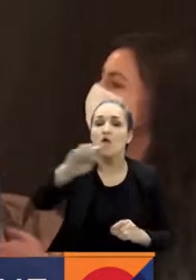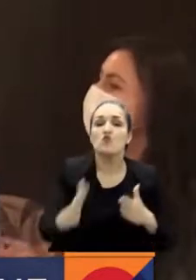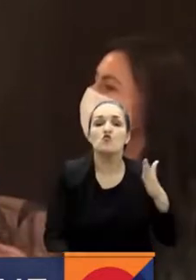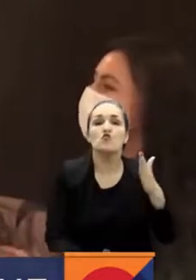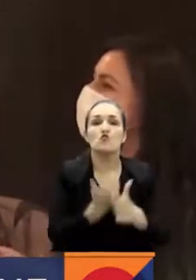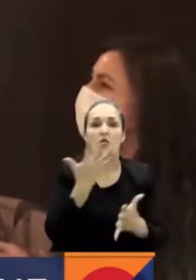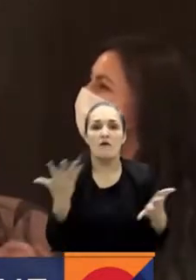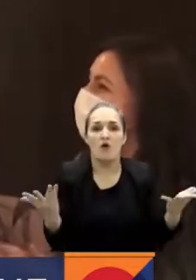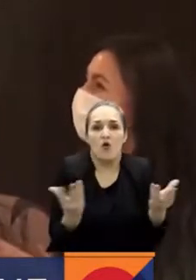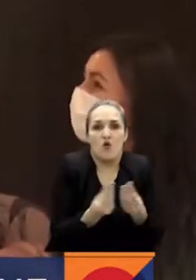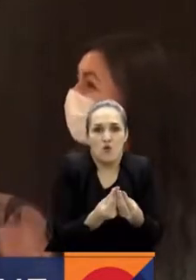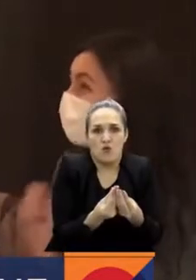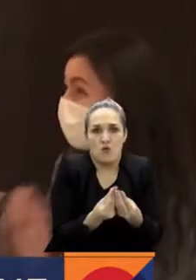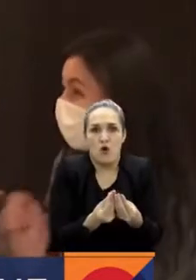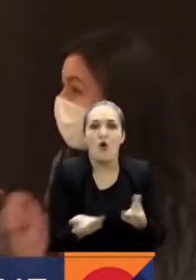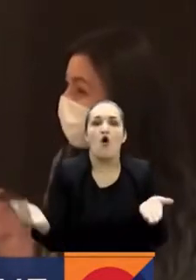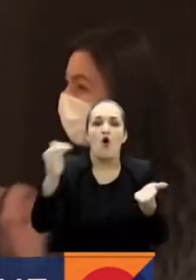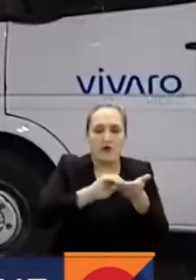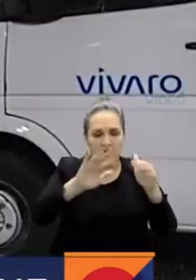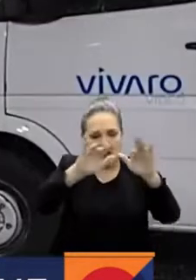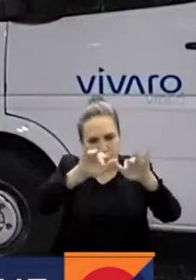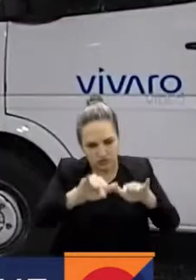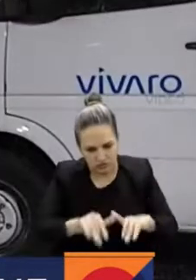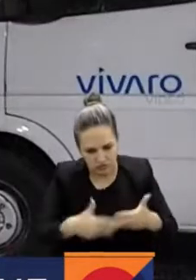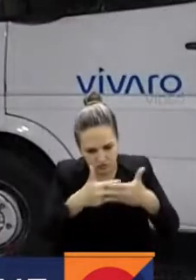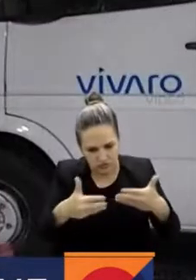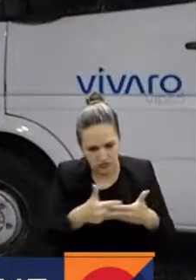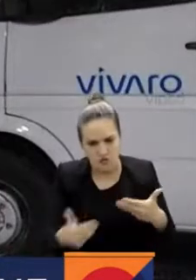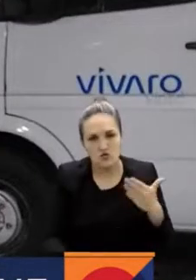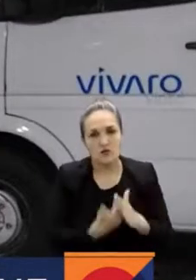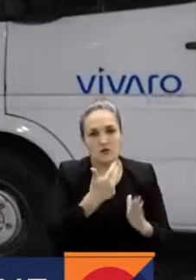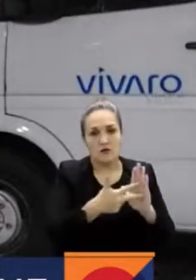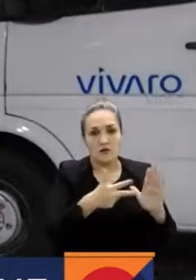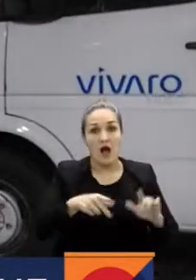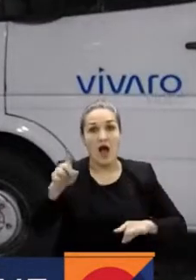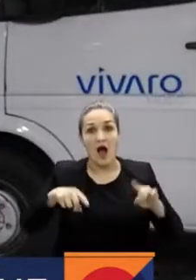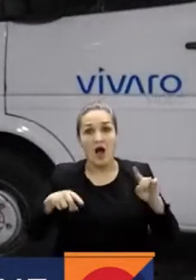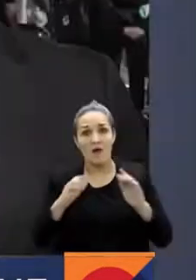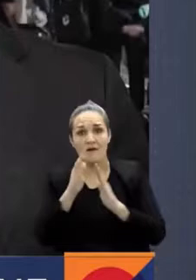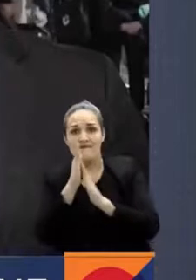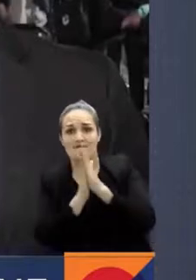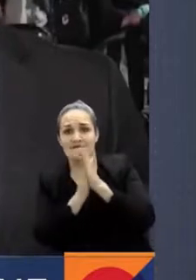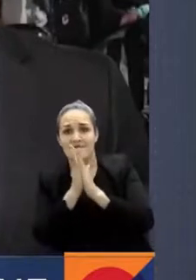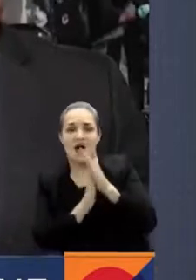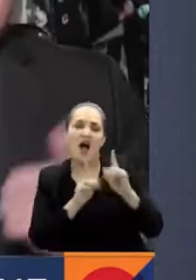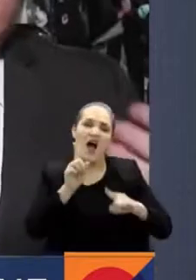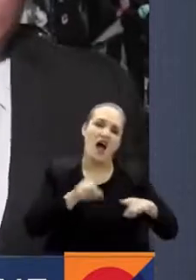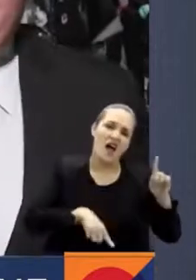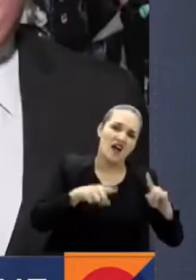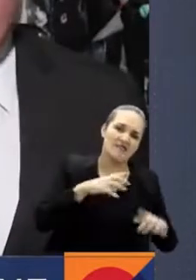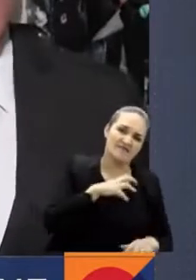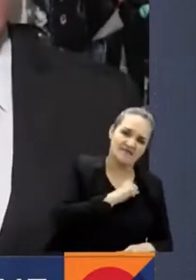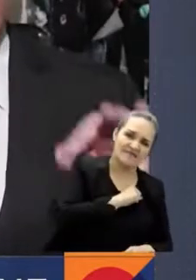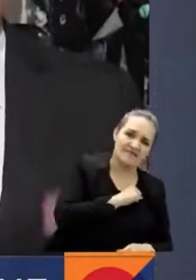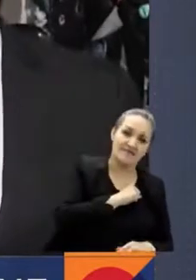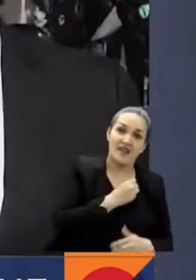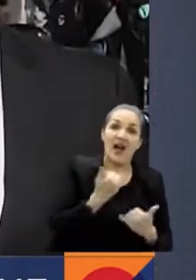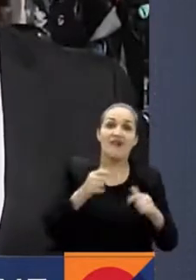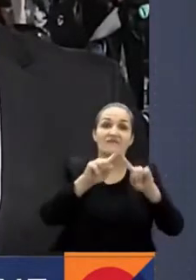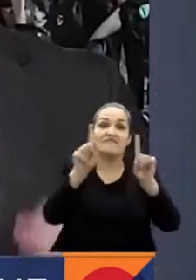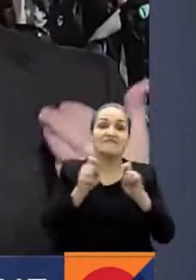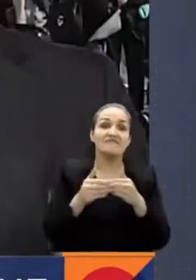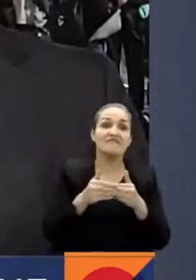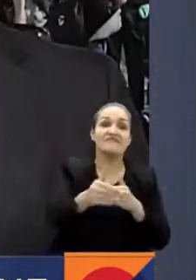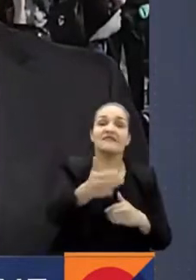y redacten otra propuesta de la Carta Magna. Festejo por un lado, desazón por el otro. Lo cierto es que ahora vienen las interrogantes. ¿Qué es lo que va a